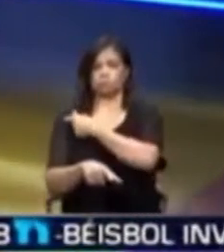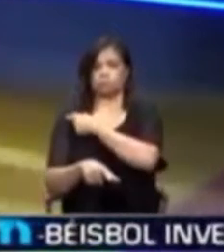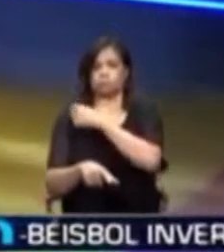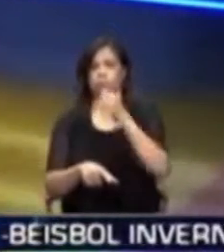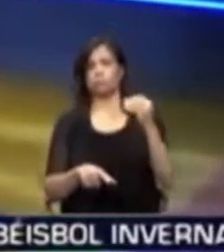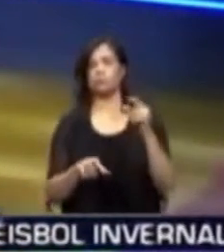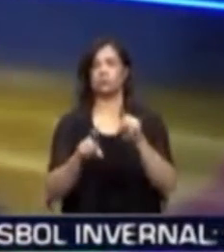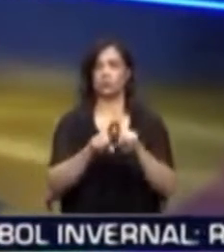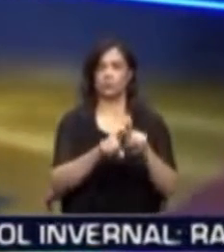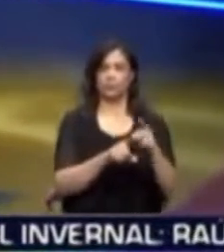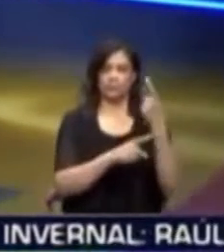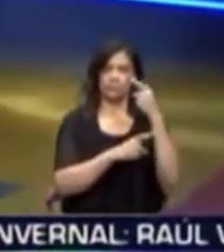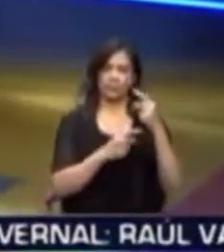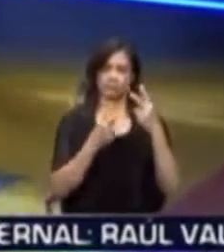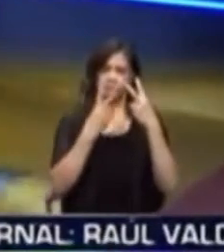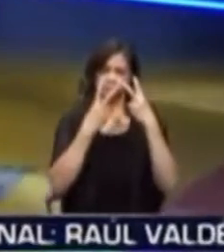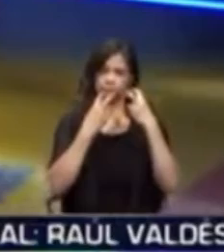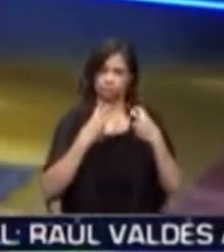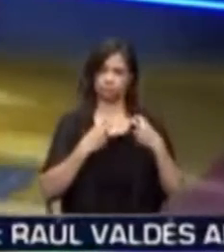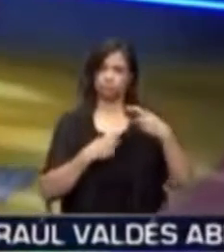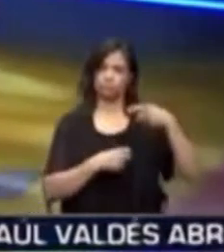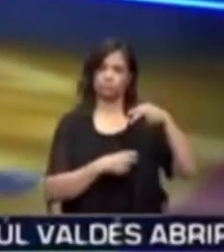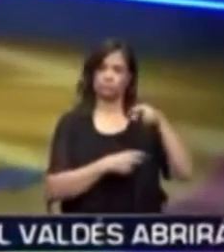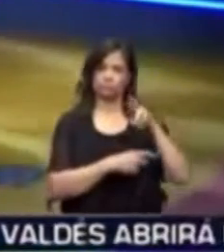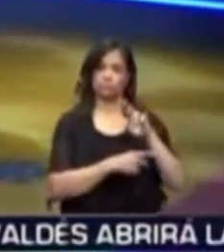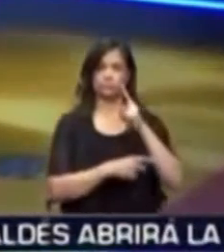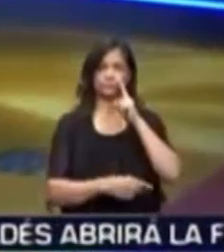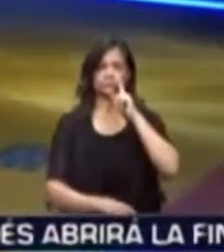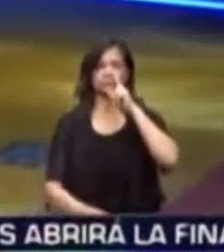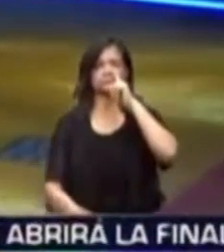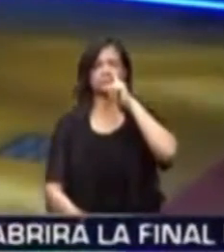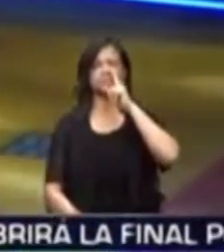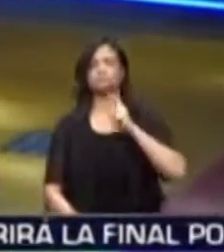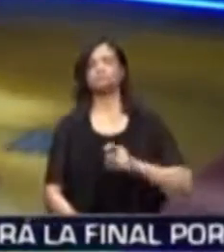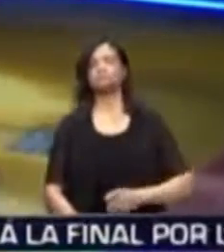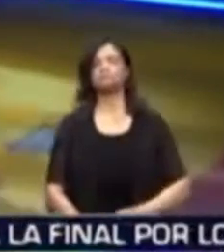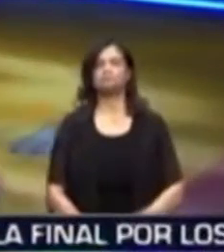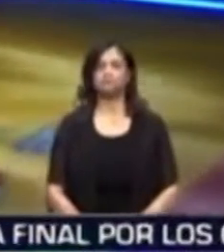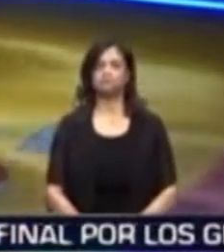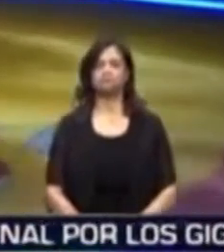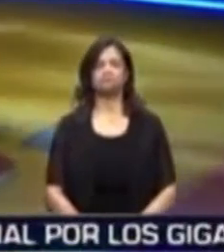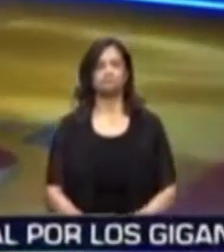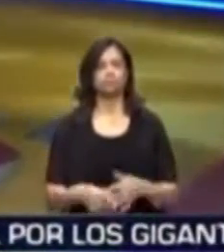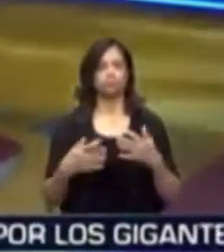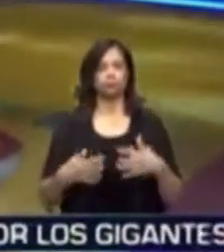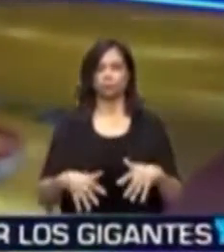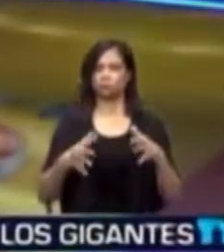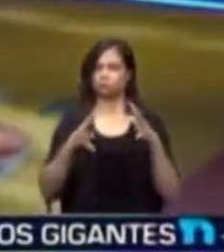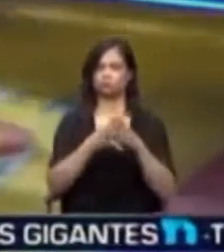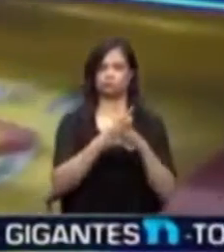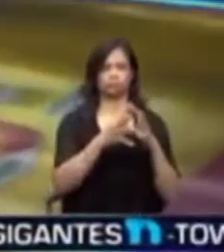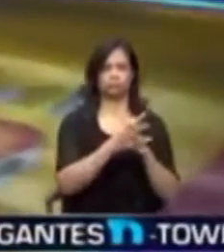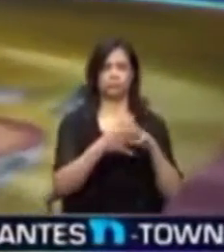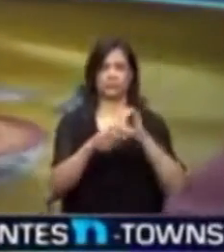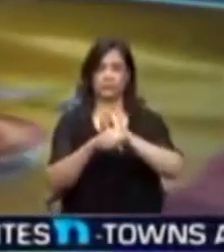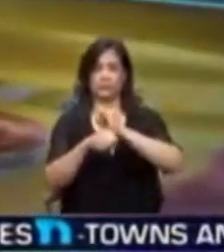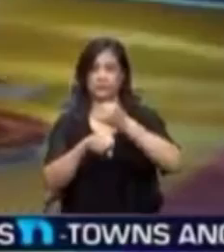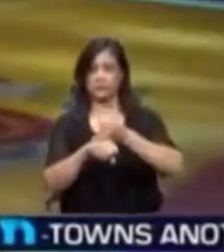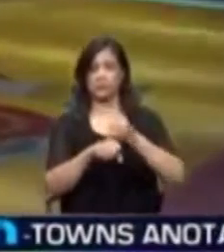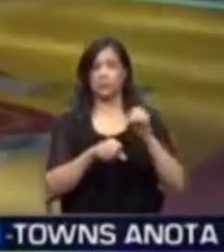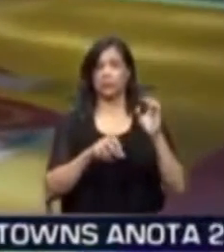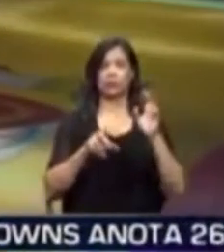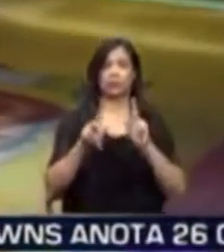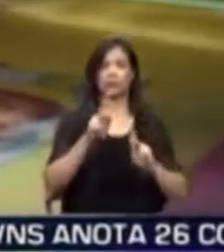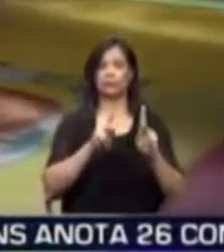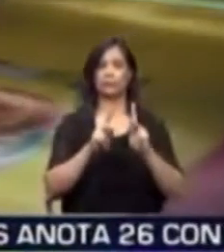destinados a practicar las pruebas y kobe 19 les lucen repletos en san juan y las personas